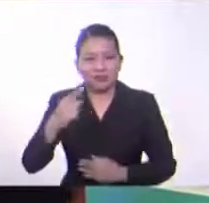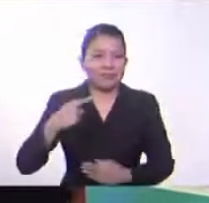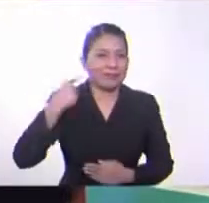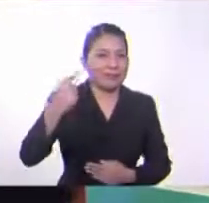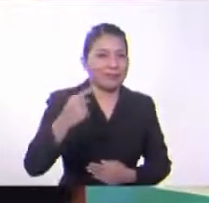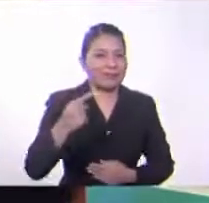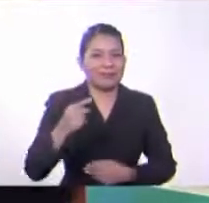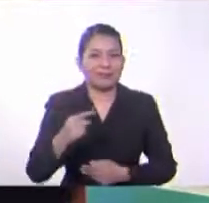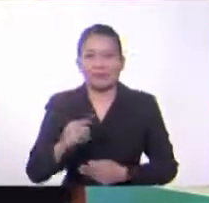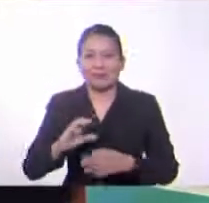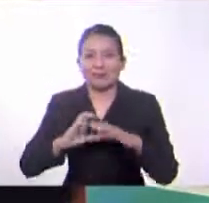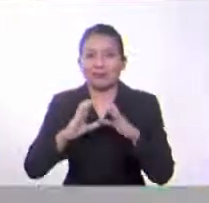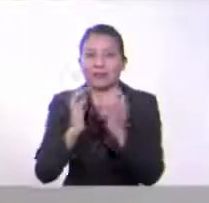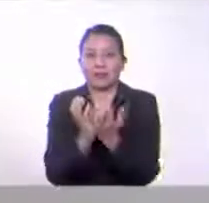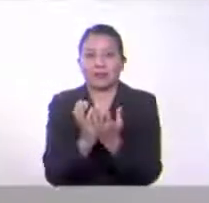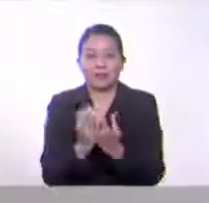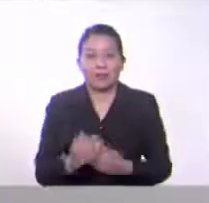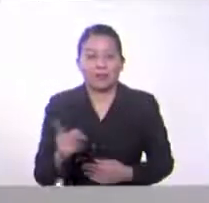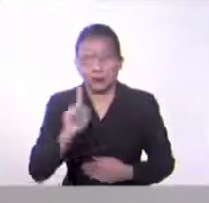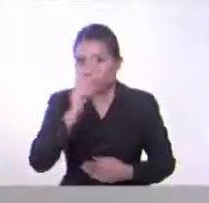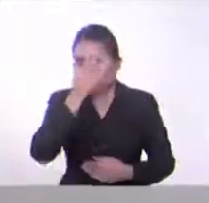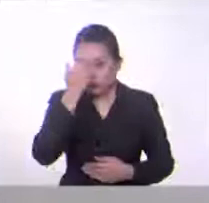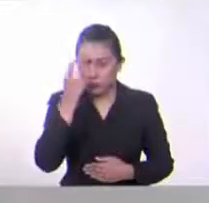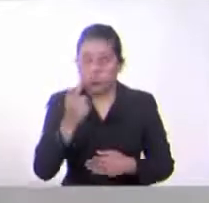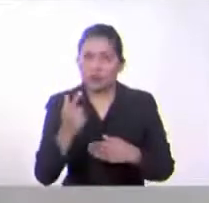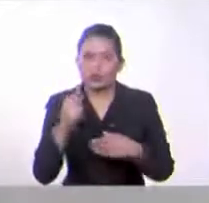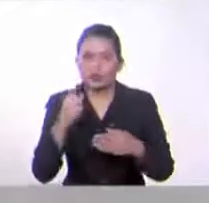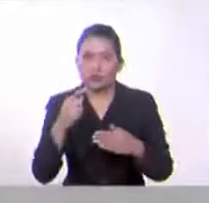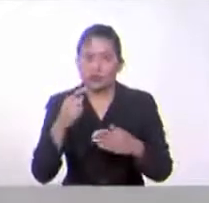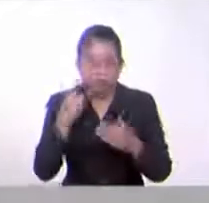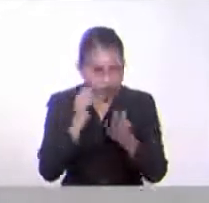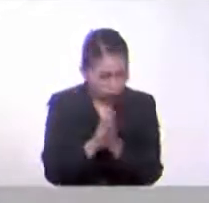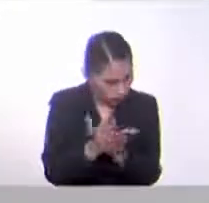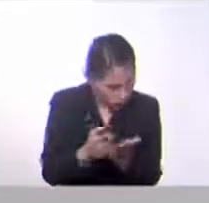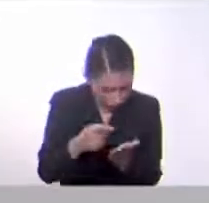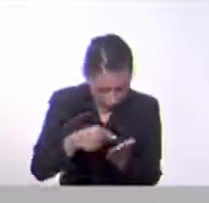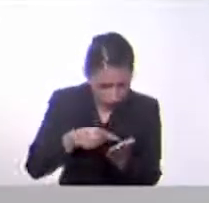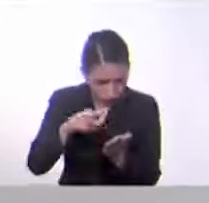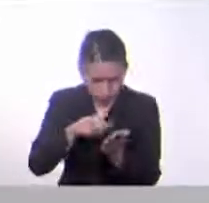próxima teleclase. Y no olviden realizar los